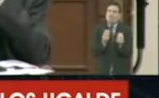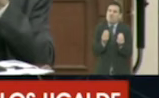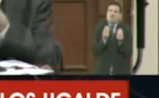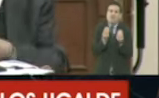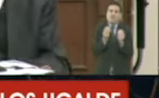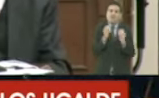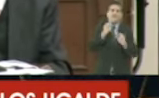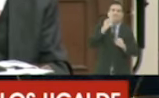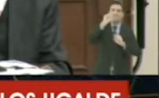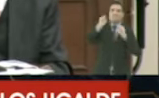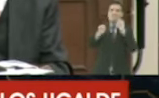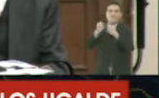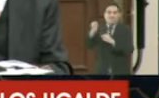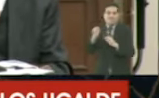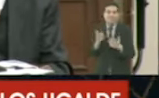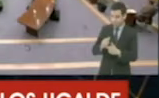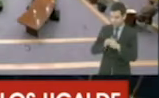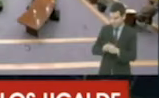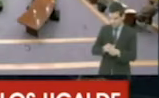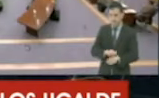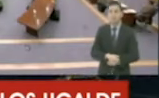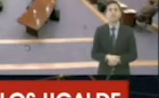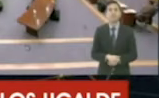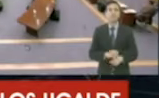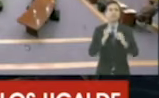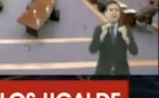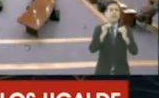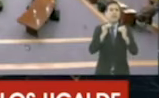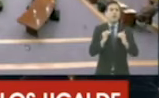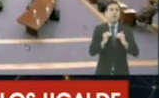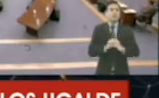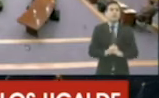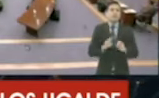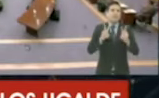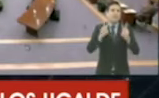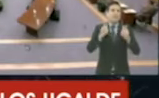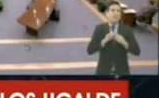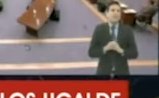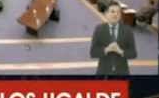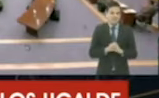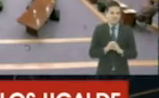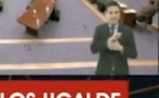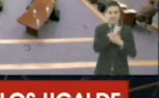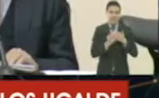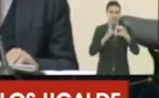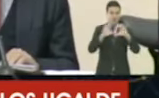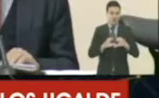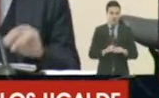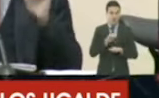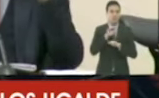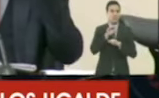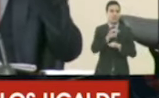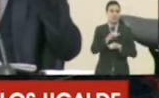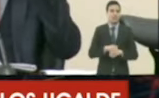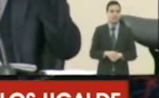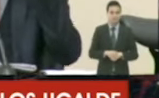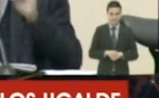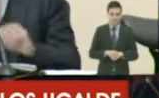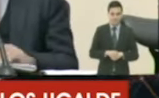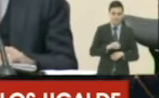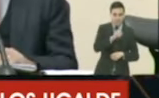la Suprema Corte de Justicia, y en particular las ministras Yasmín Esquivel y Margarita Ríos Farjat, que son las